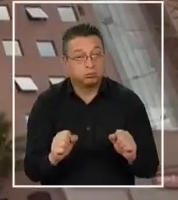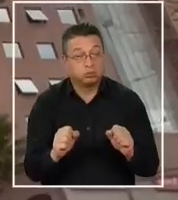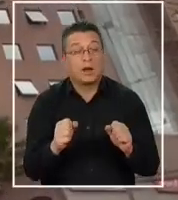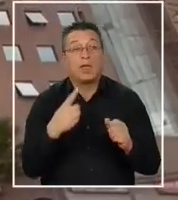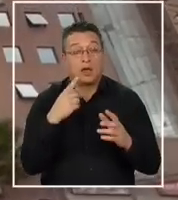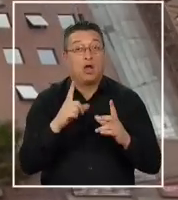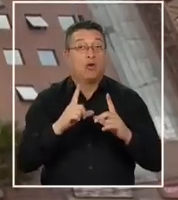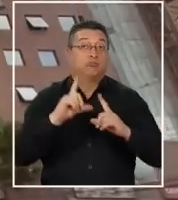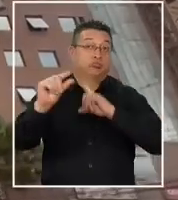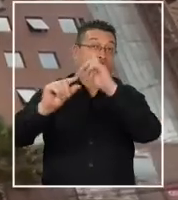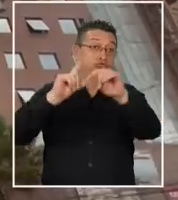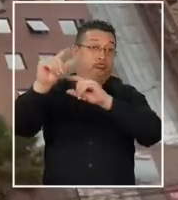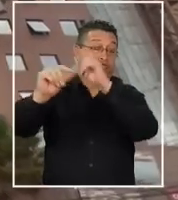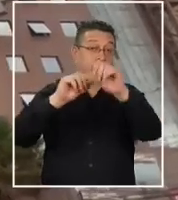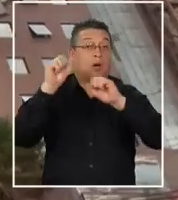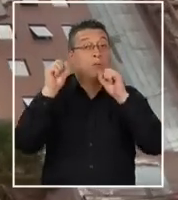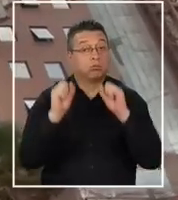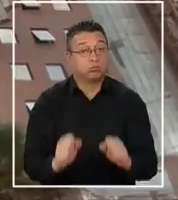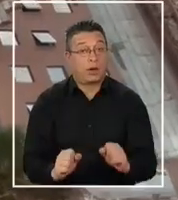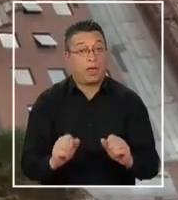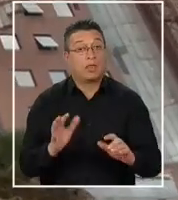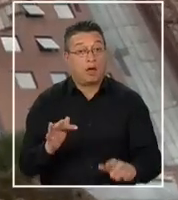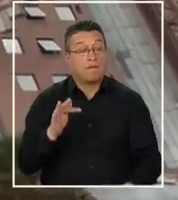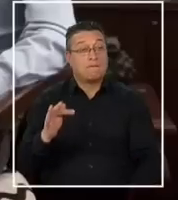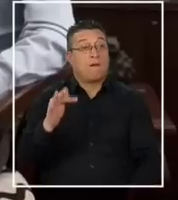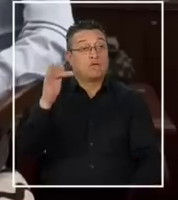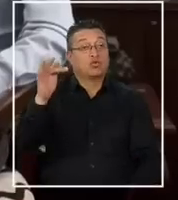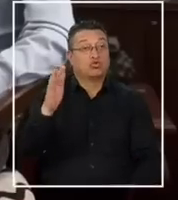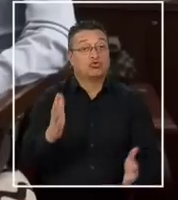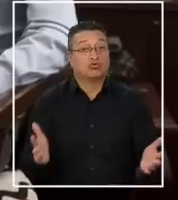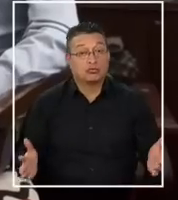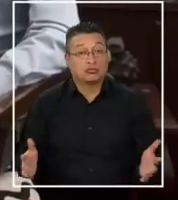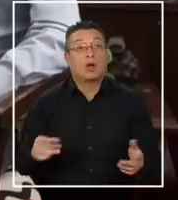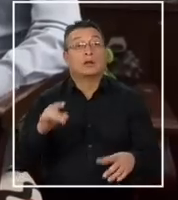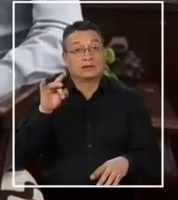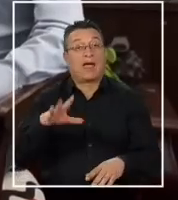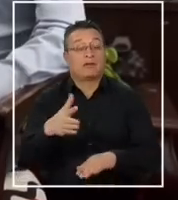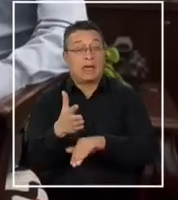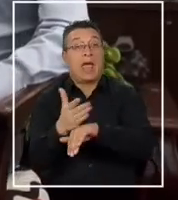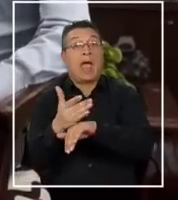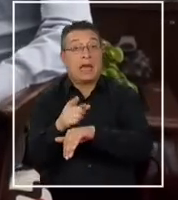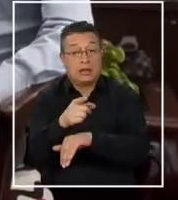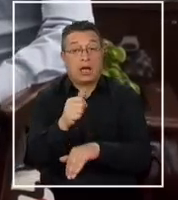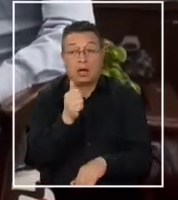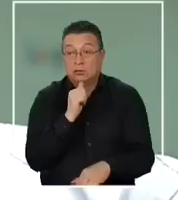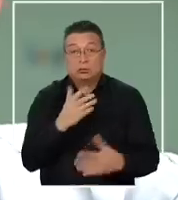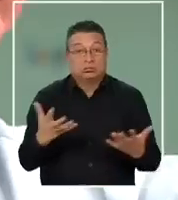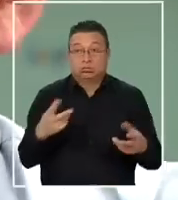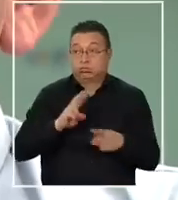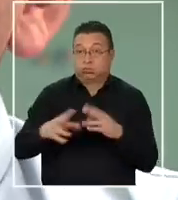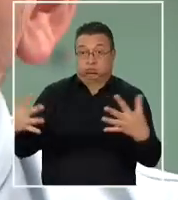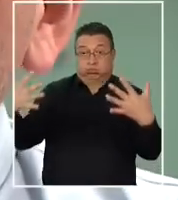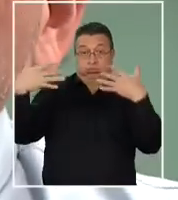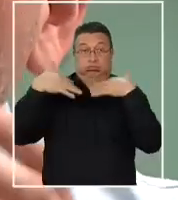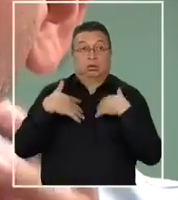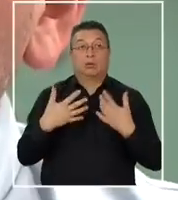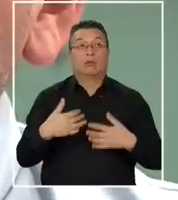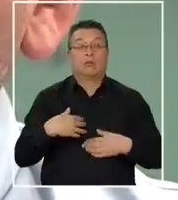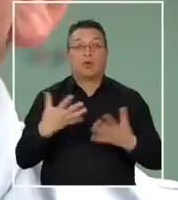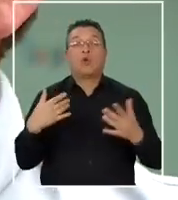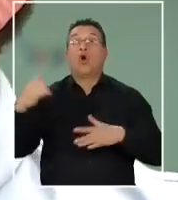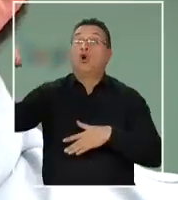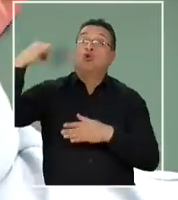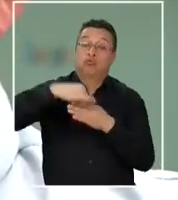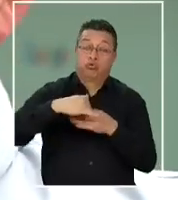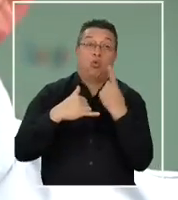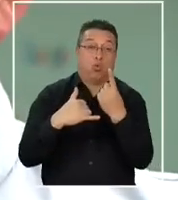un éxodo masivo de la frontera a la ciudad, para el que Arica no está preparada. Pero si no hay coordinación y llega un avión